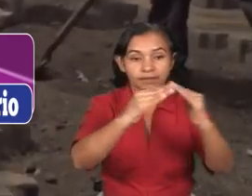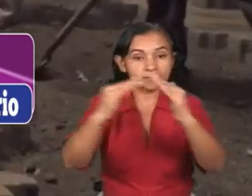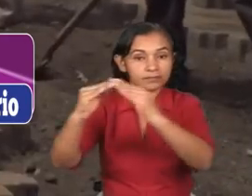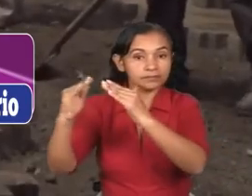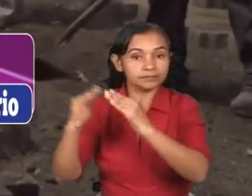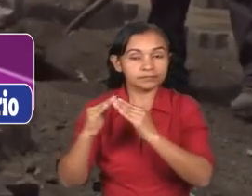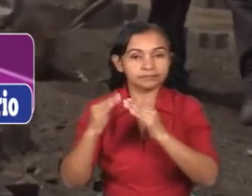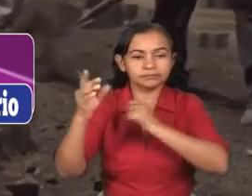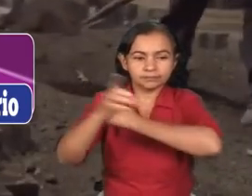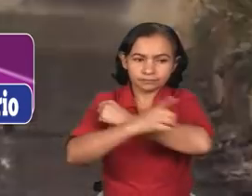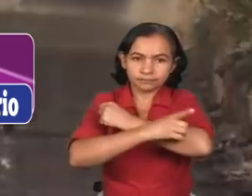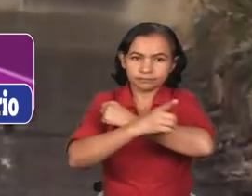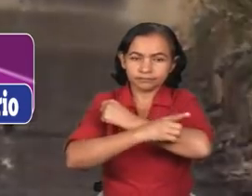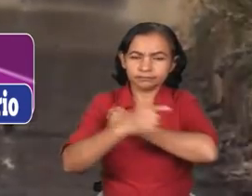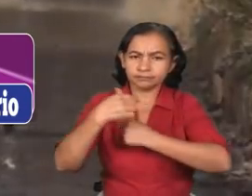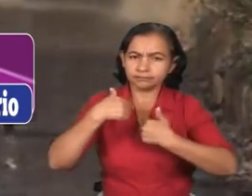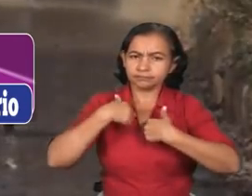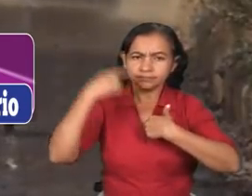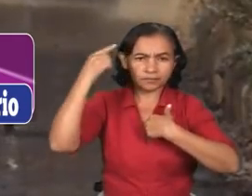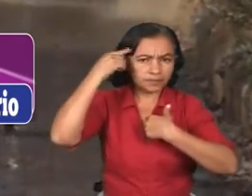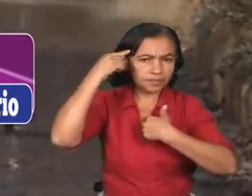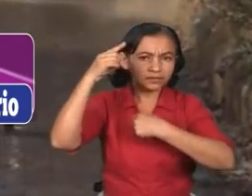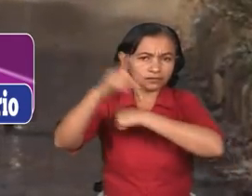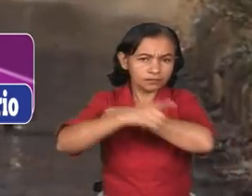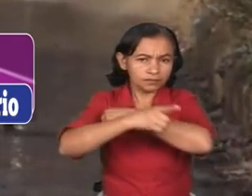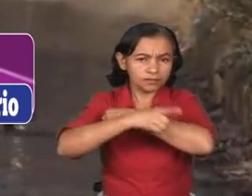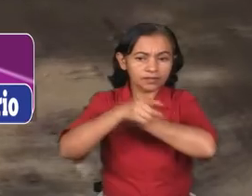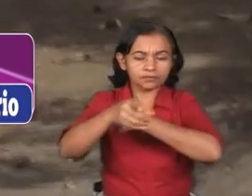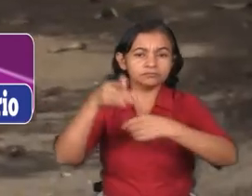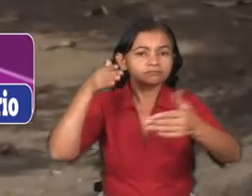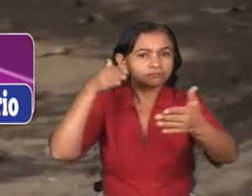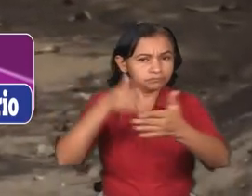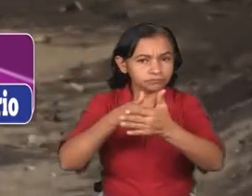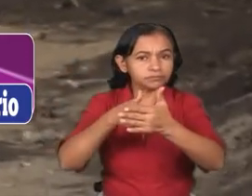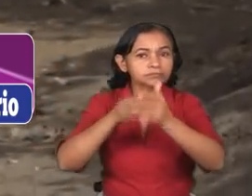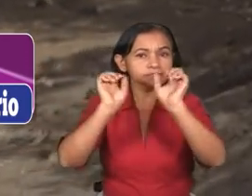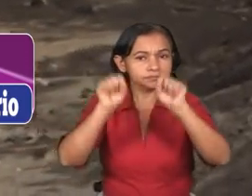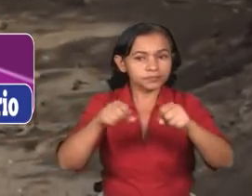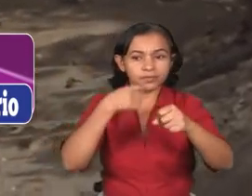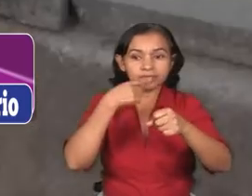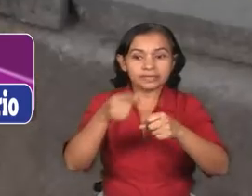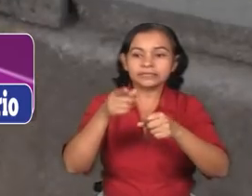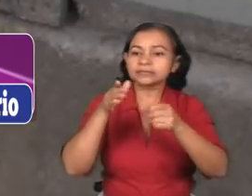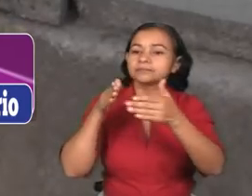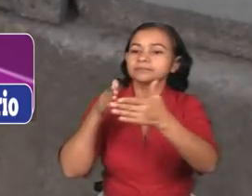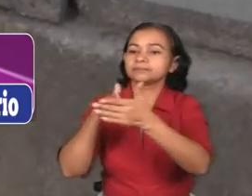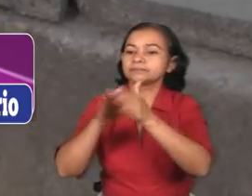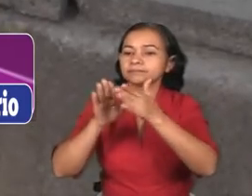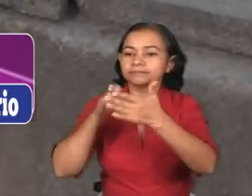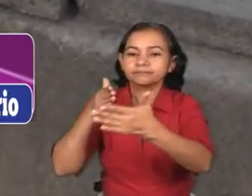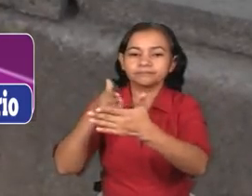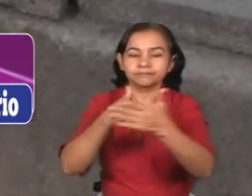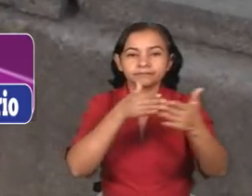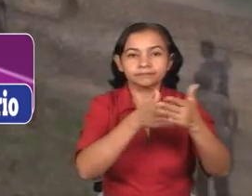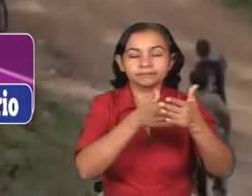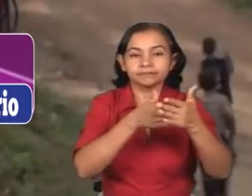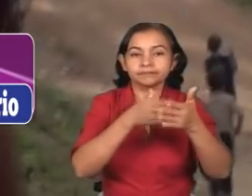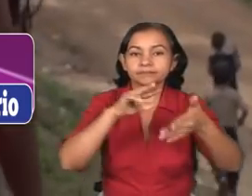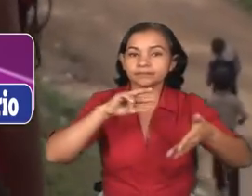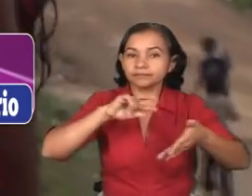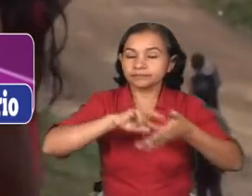el comandante Daniel pone la pauta, ¿no? Pone la pauta sobre una línea estratégica de lo que